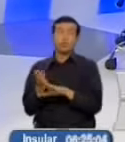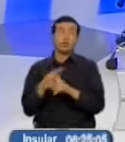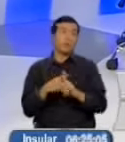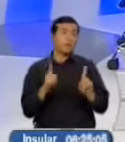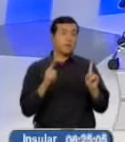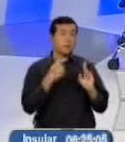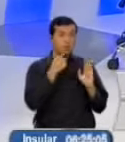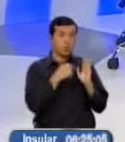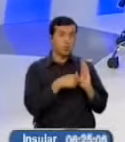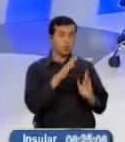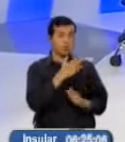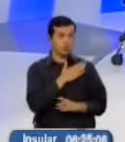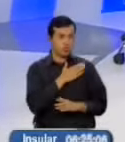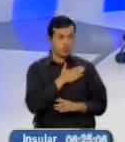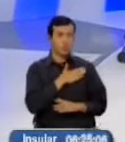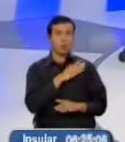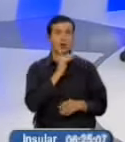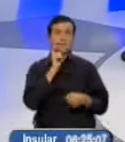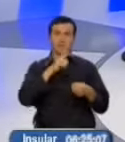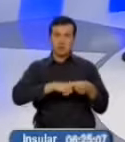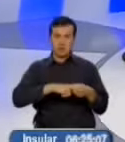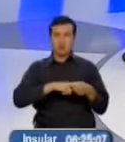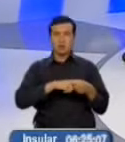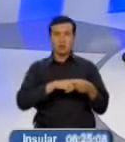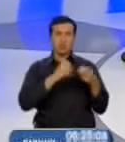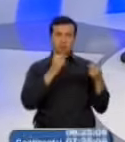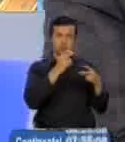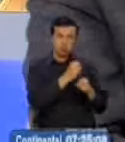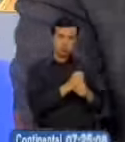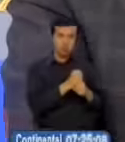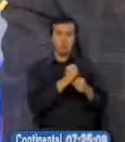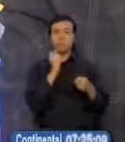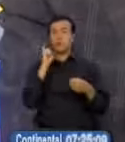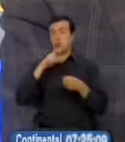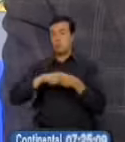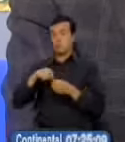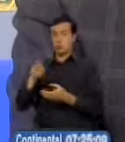cosa. Es decir, yo, afiliado a la medicina prepagada, pero también